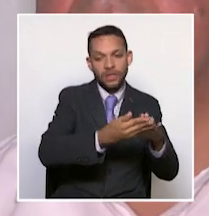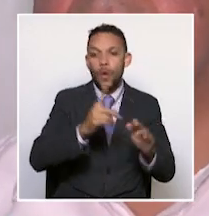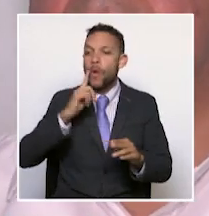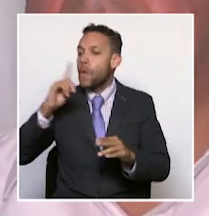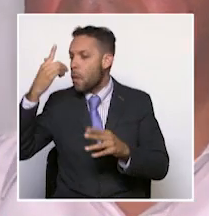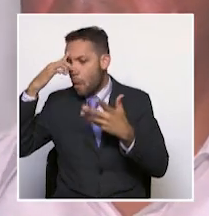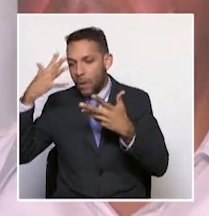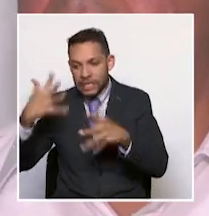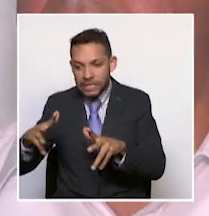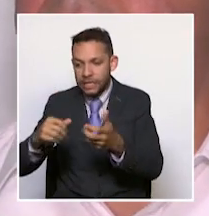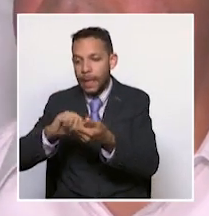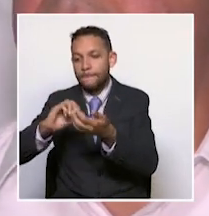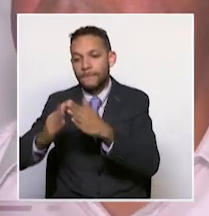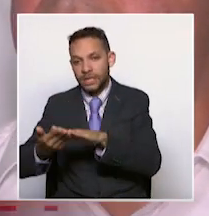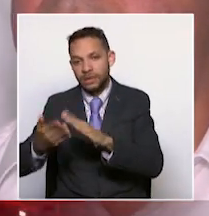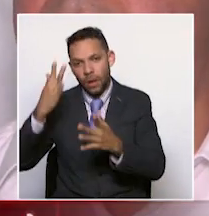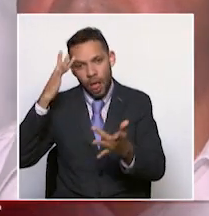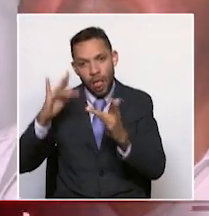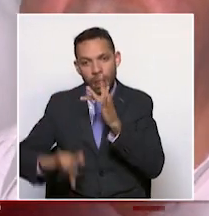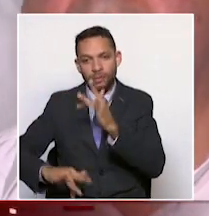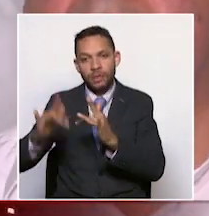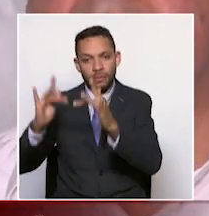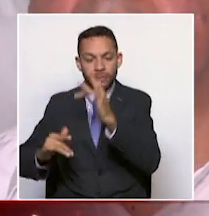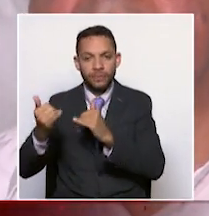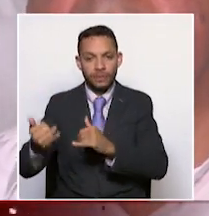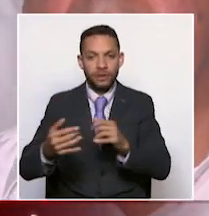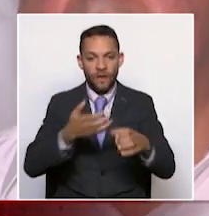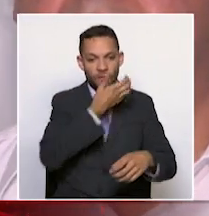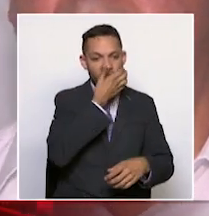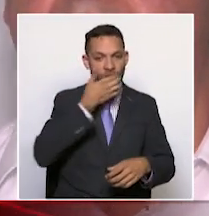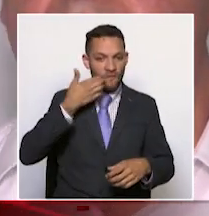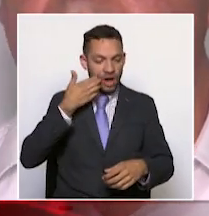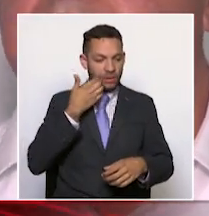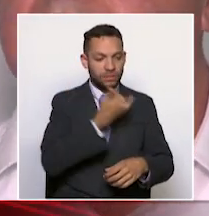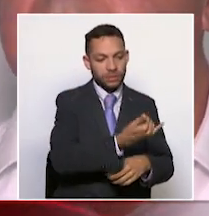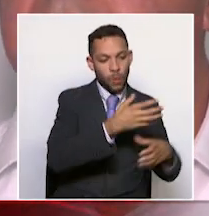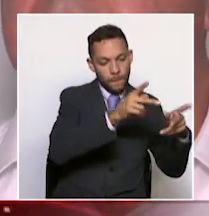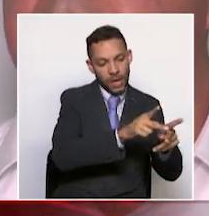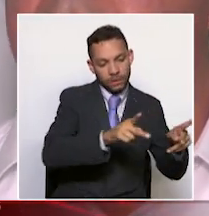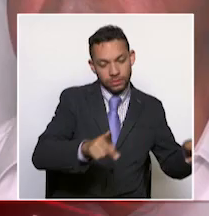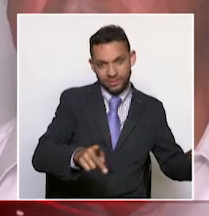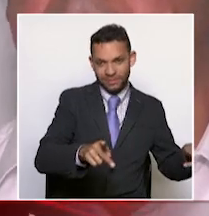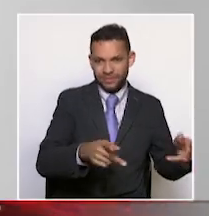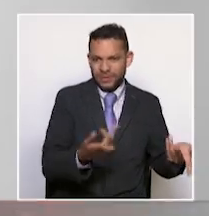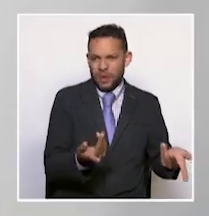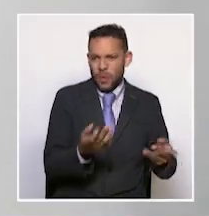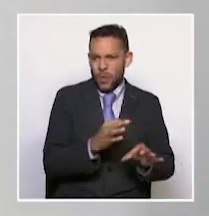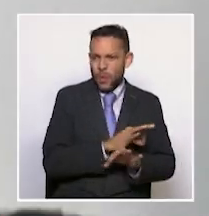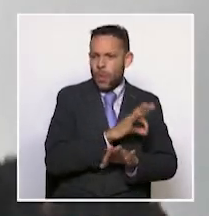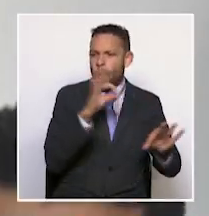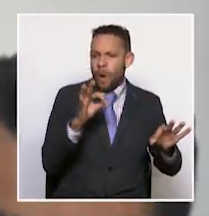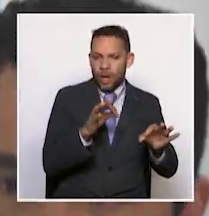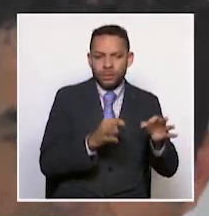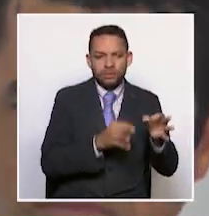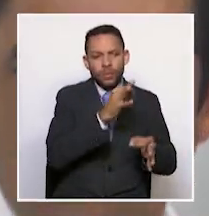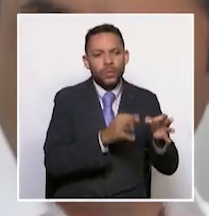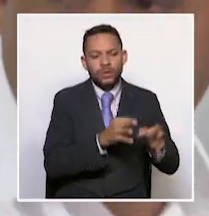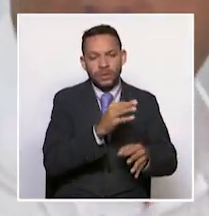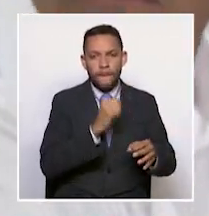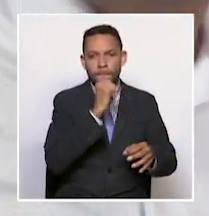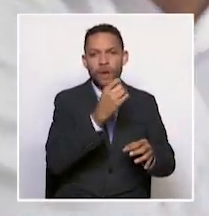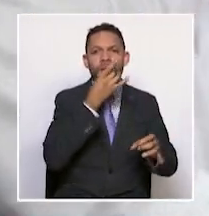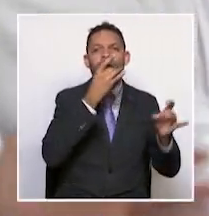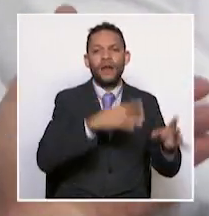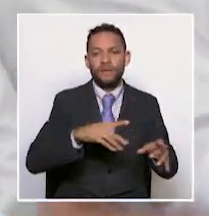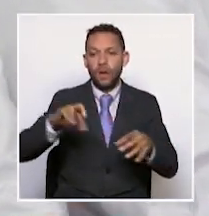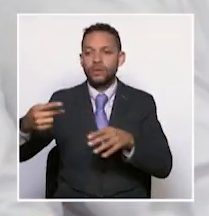apoyamos es tratar mejor a los criminales que a las FARC, que a los ciudadanos comunes y corrientes que nunca han delinquido. Según Rafael Nieto, en diciembre se